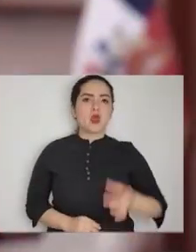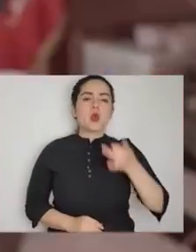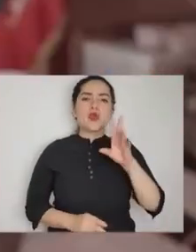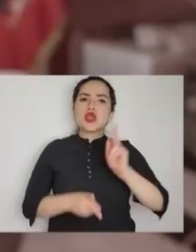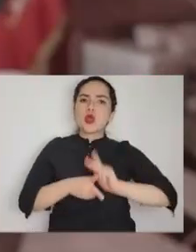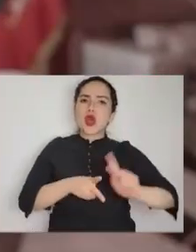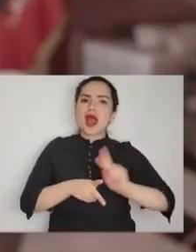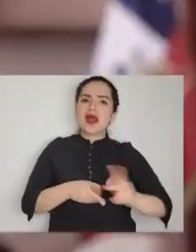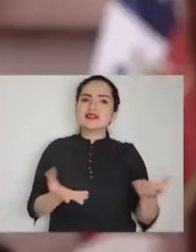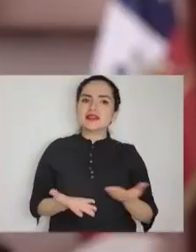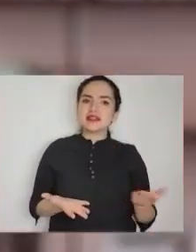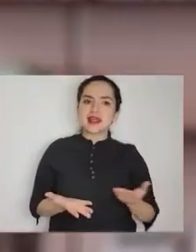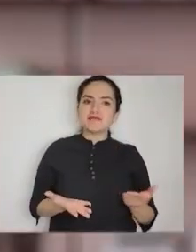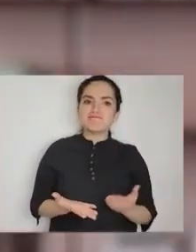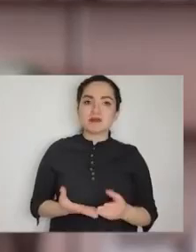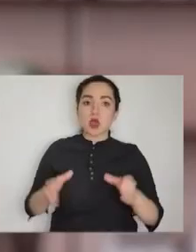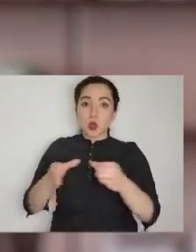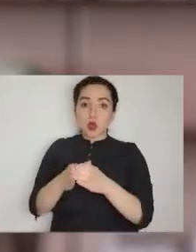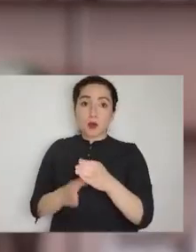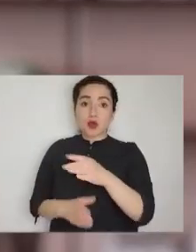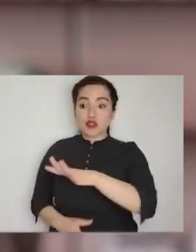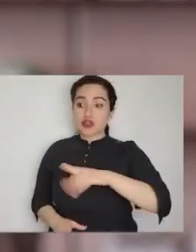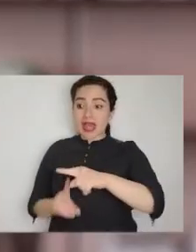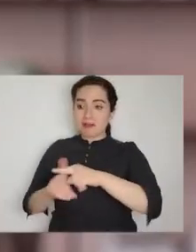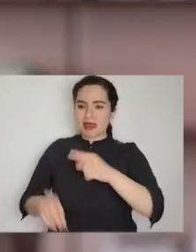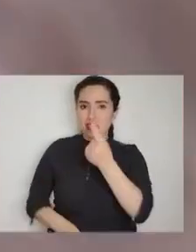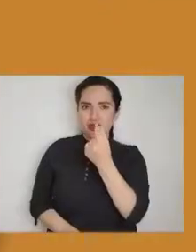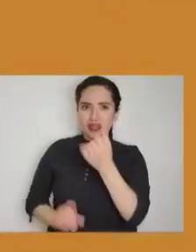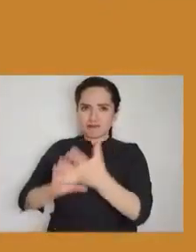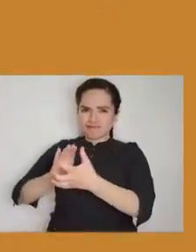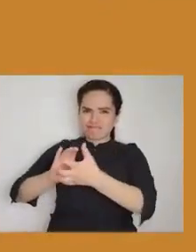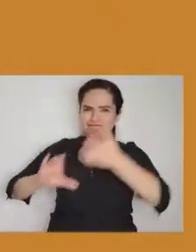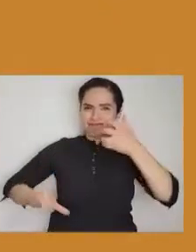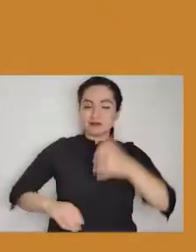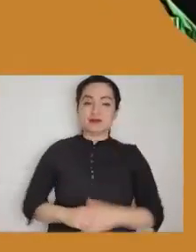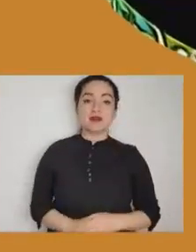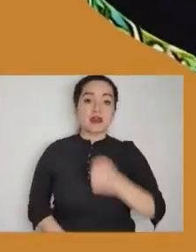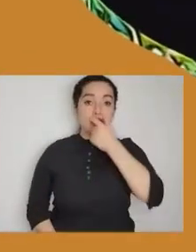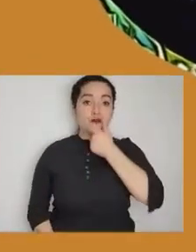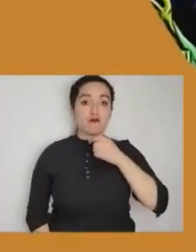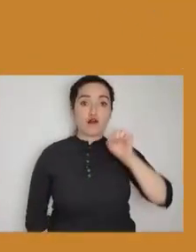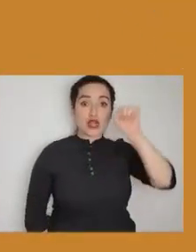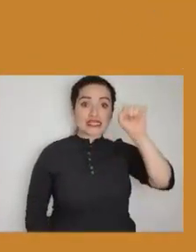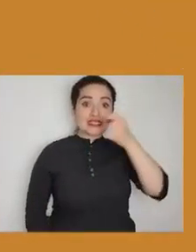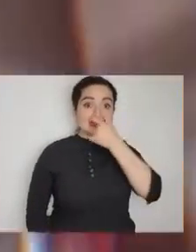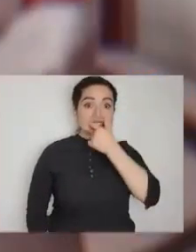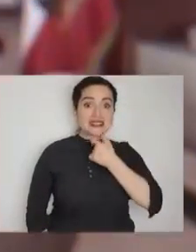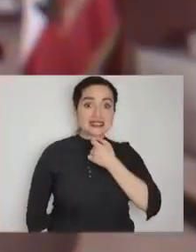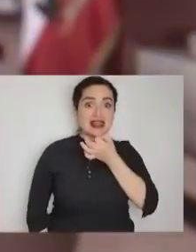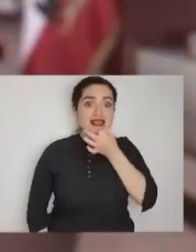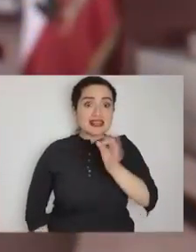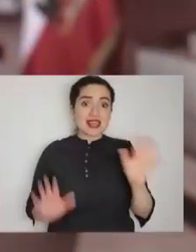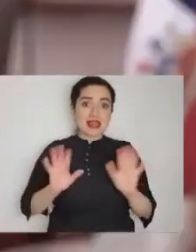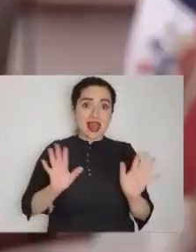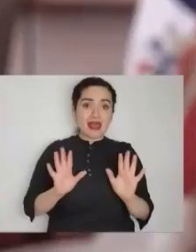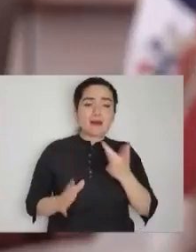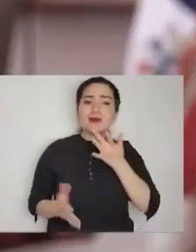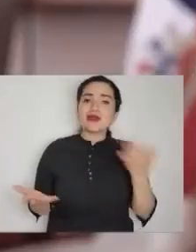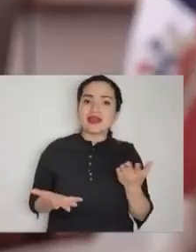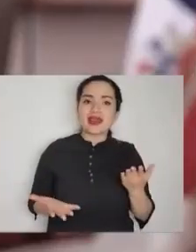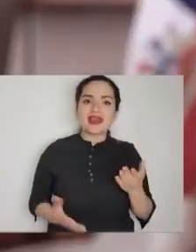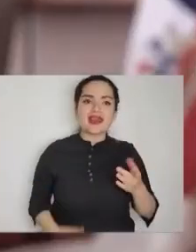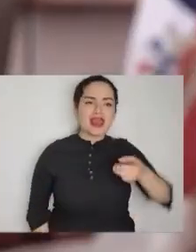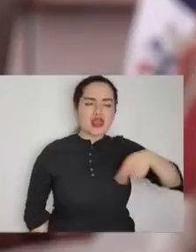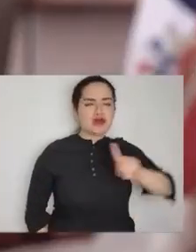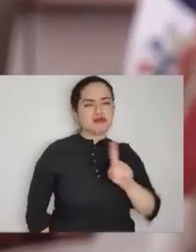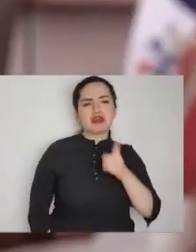que hacen es estrujarte más y más a la clase media y clase media emergente. ¿Por qué Boric y Sichel no hablan de aquello? Porque no les interesa y tienen que